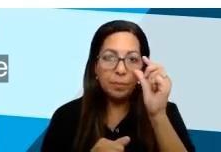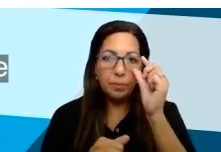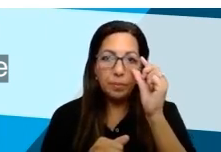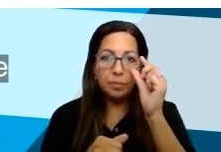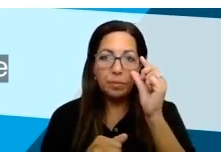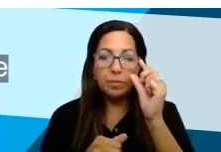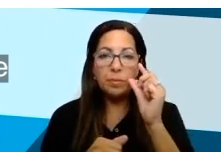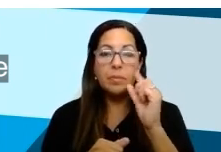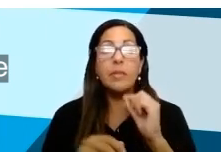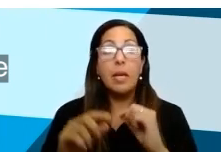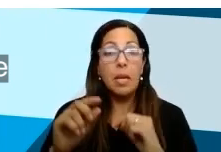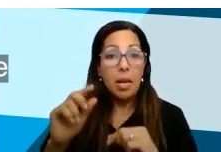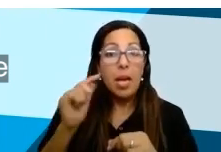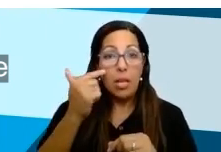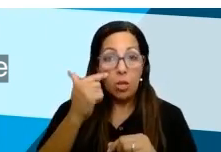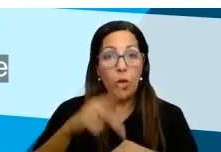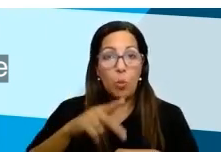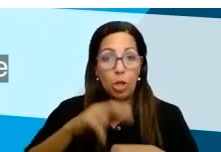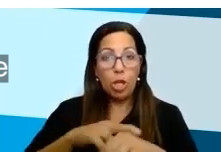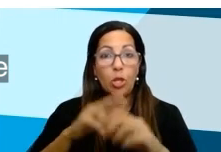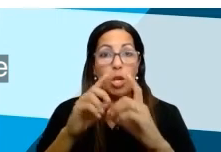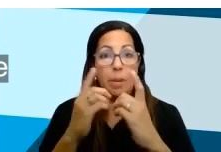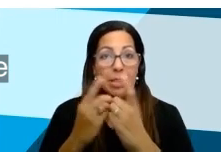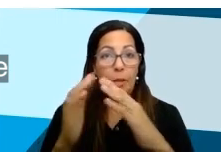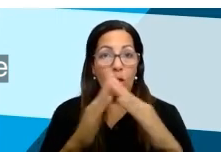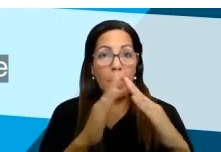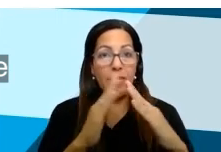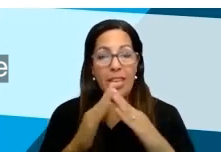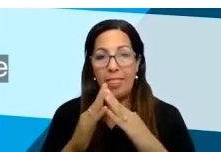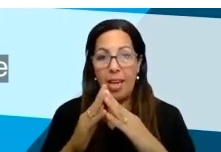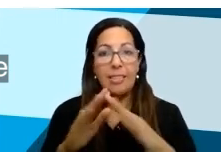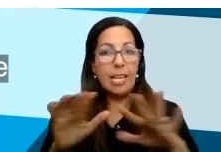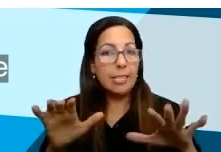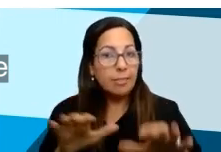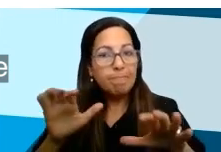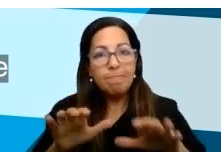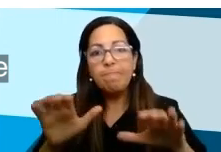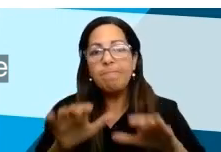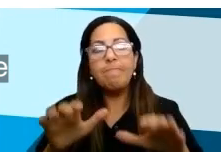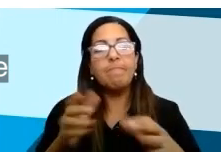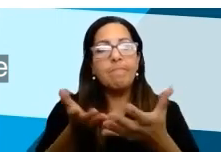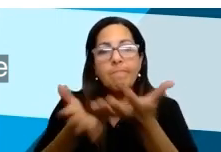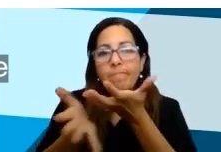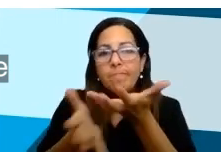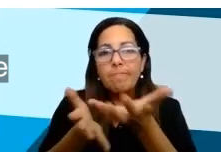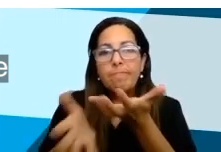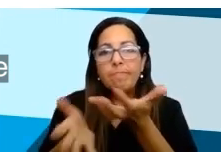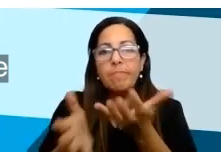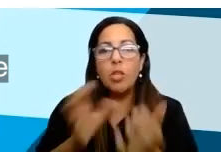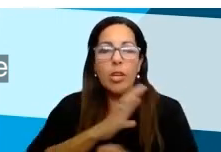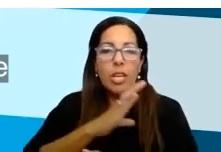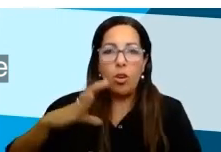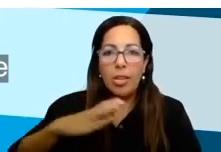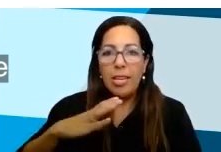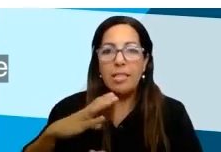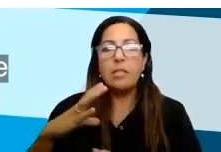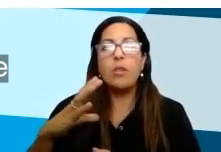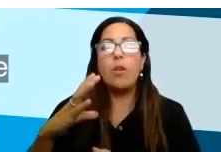el gobierno de Puerto Rico y el Departamento de Vivienda están activamente teniendo conversaciones con Congreso, con el